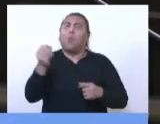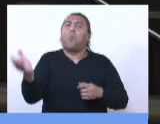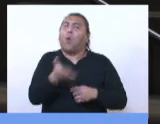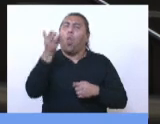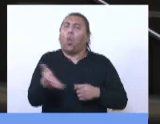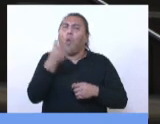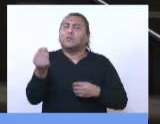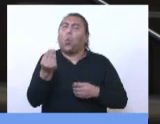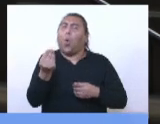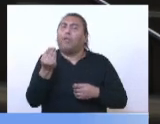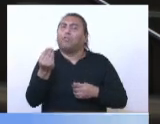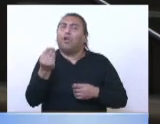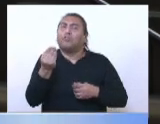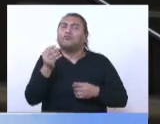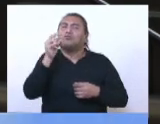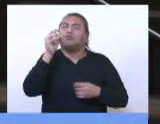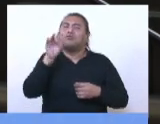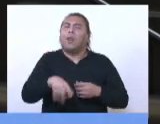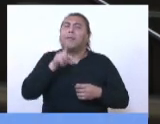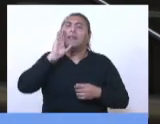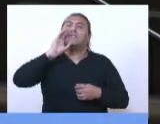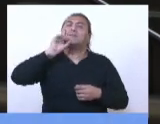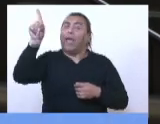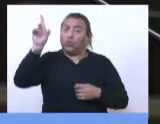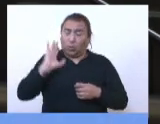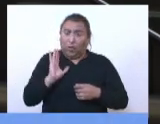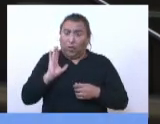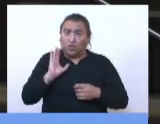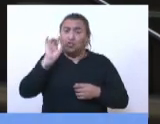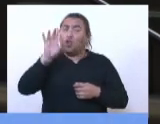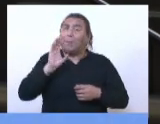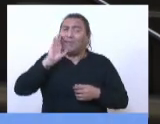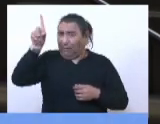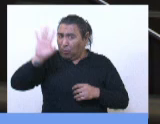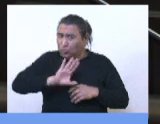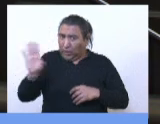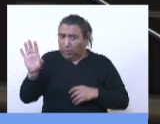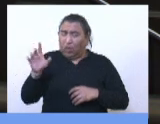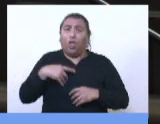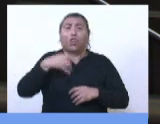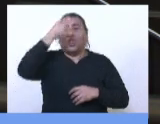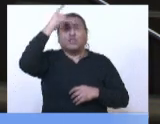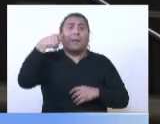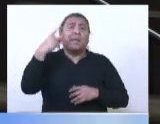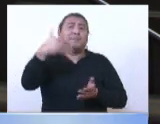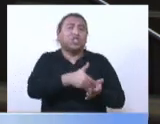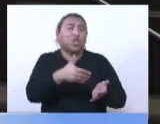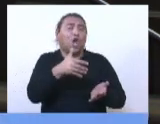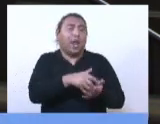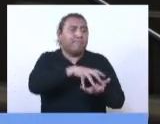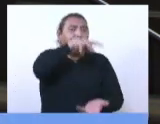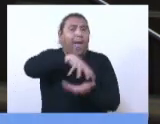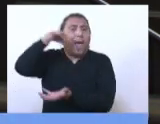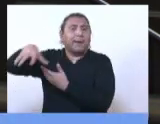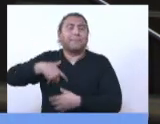solamente este estado unido estará solamente esta unión 12 mil millones de barriles de petróleo por